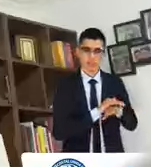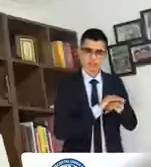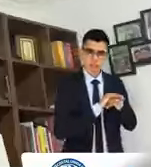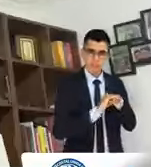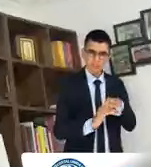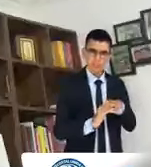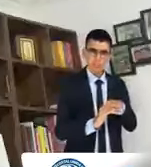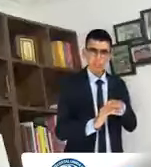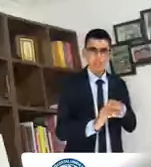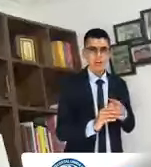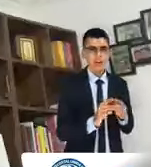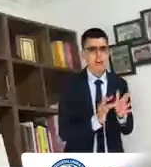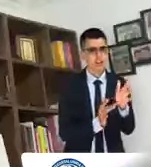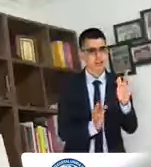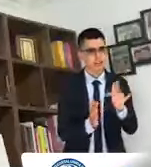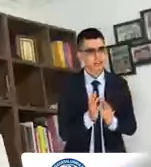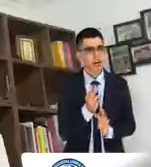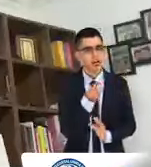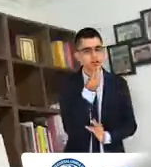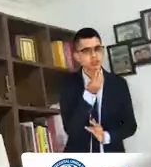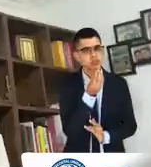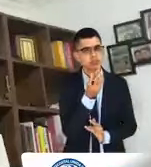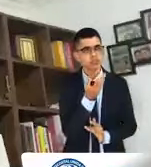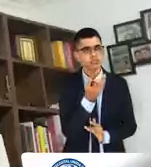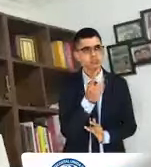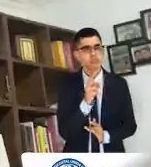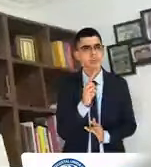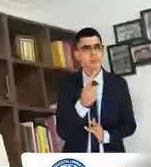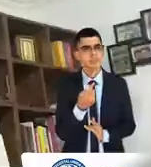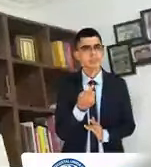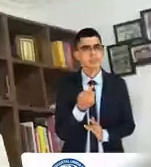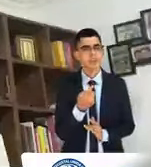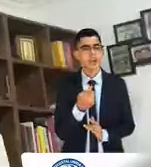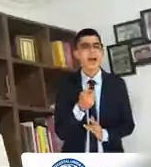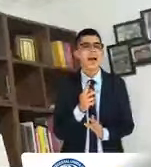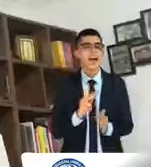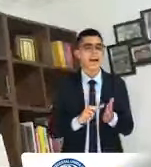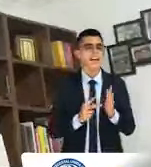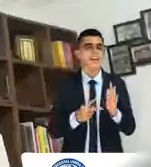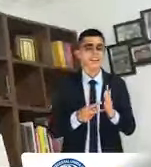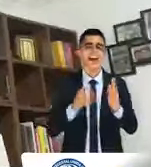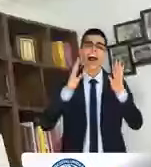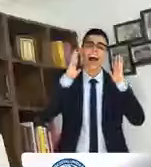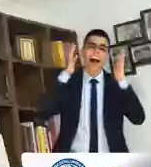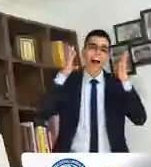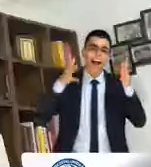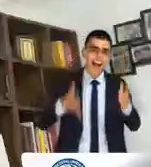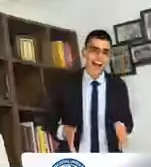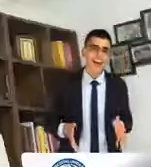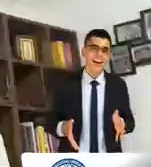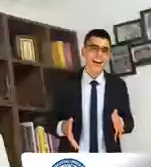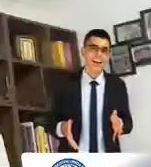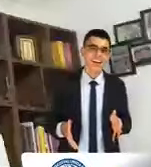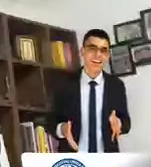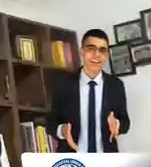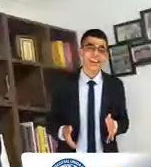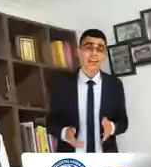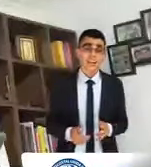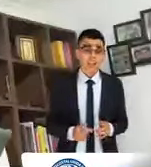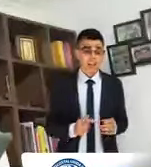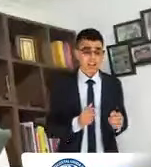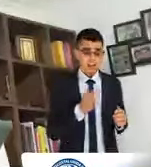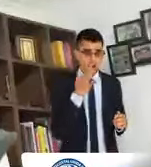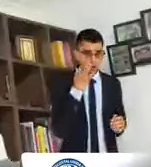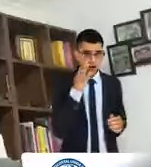Esa es la primera cosa, pero lo que quiere decir que la única razón que se nos puede ocurrir a nosotros para pensar que el leproso